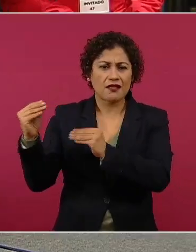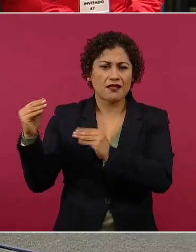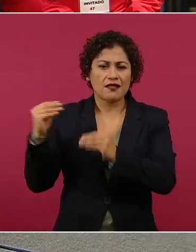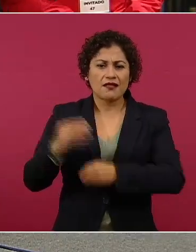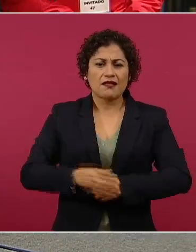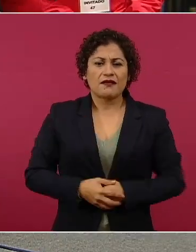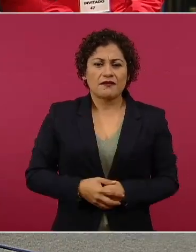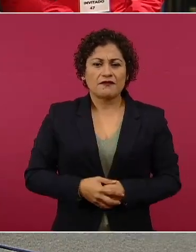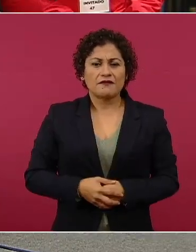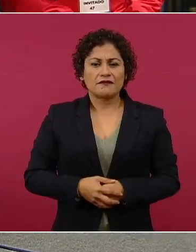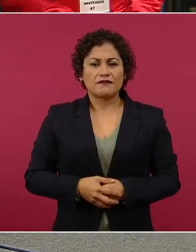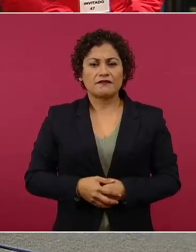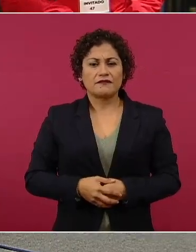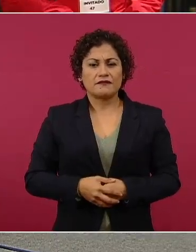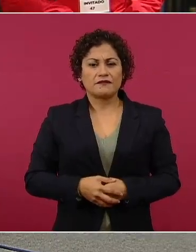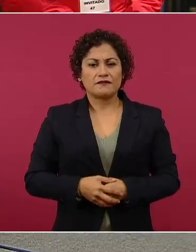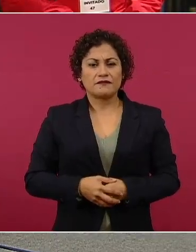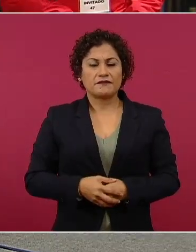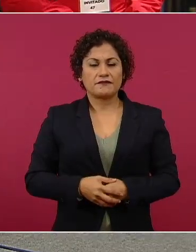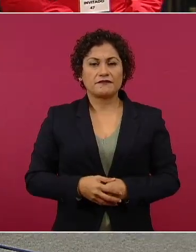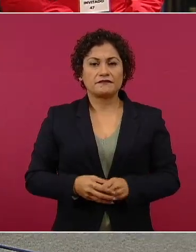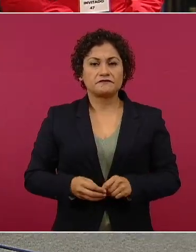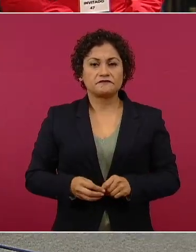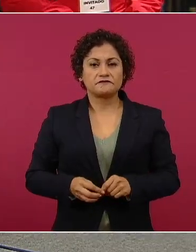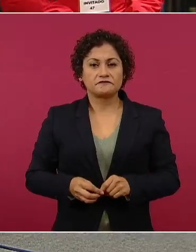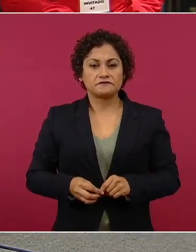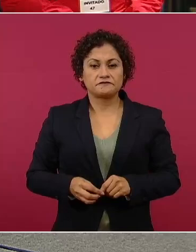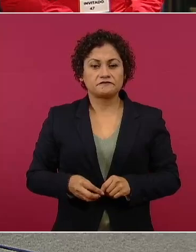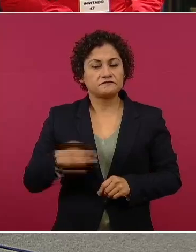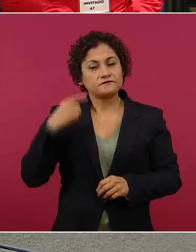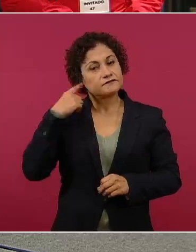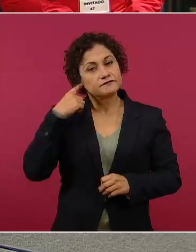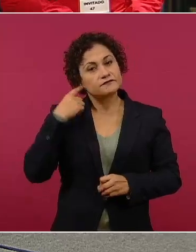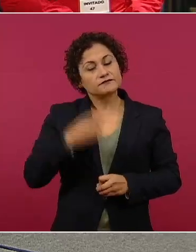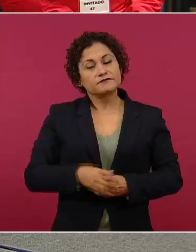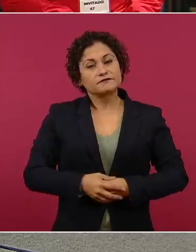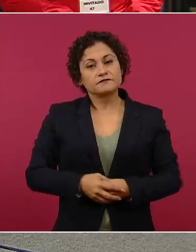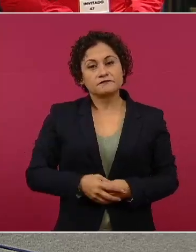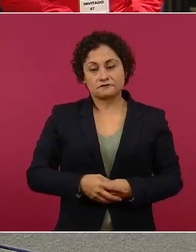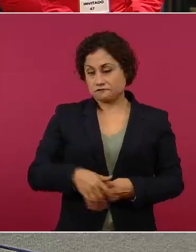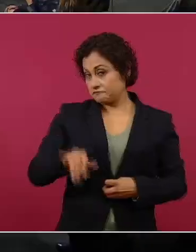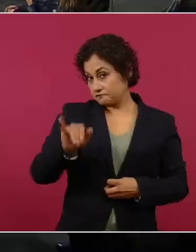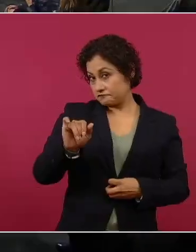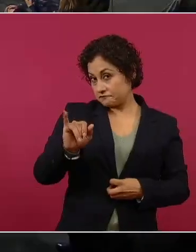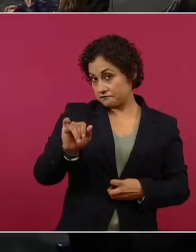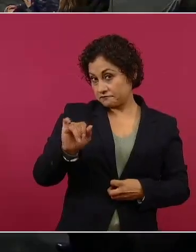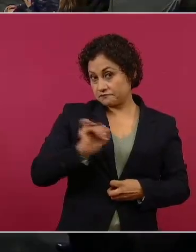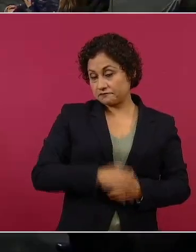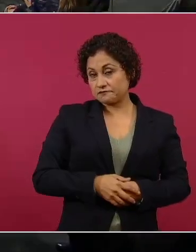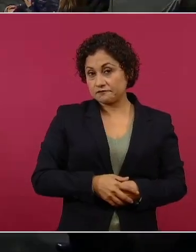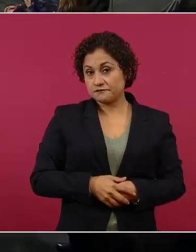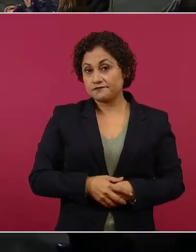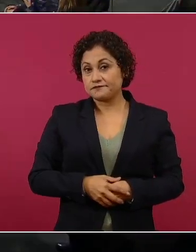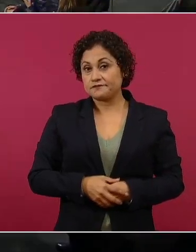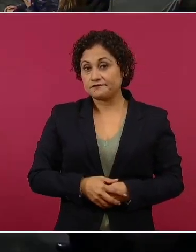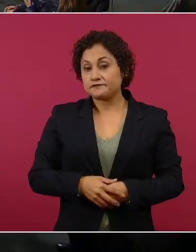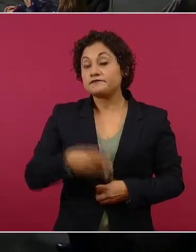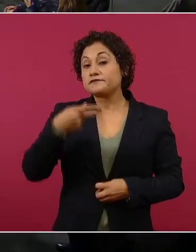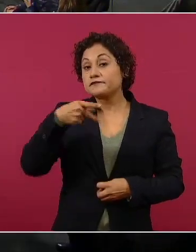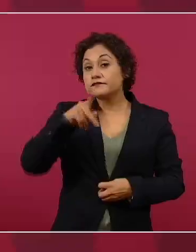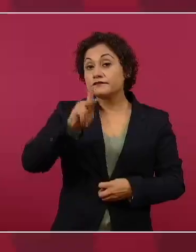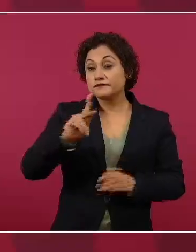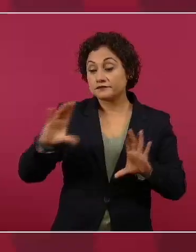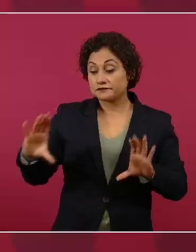vida artificial a partidos que no tienen realmente apoyo social. Sí, pero si en la Cámara de